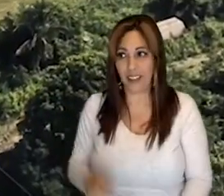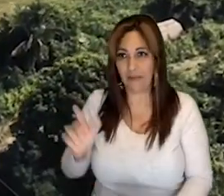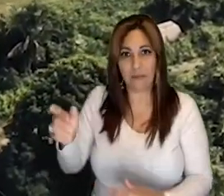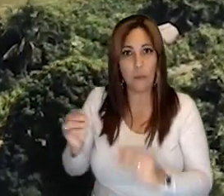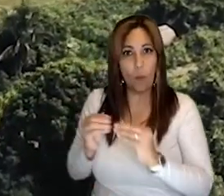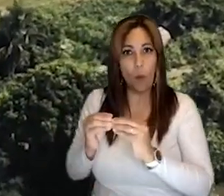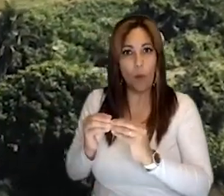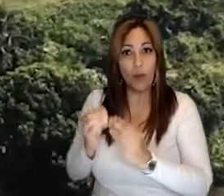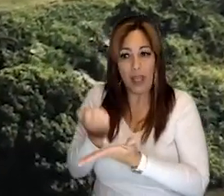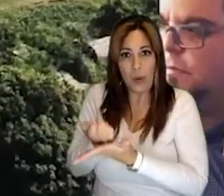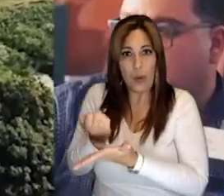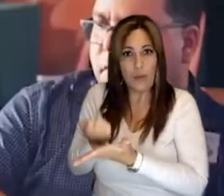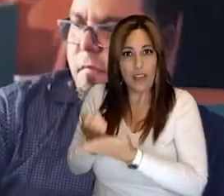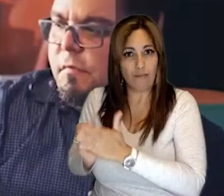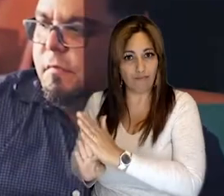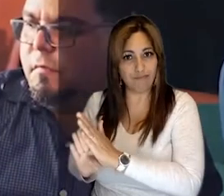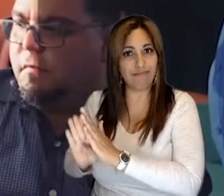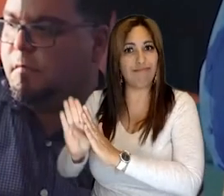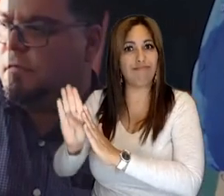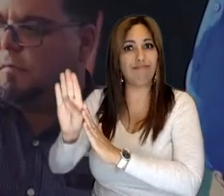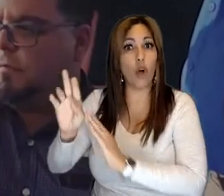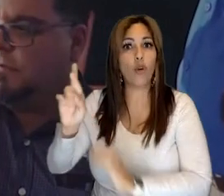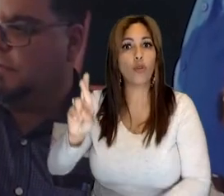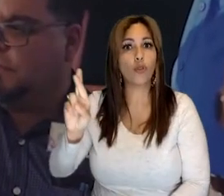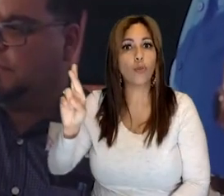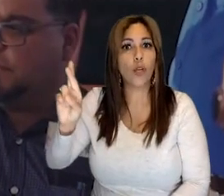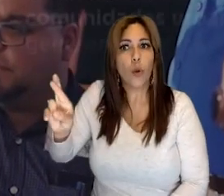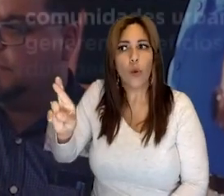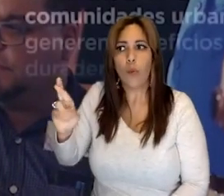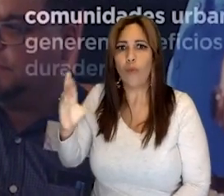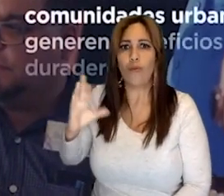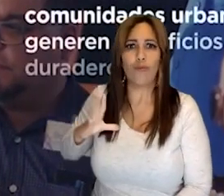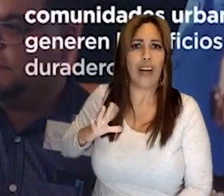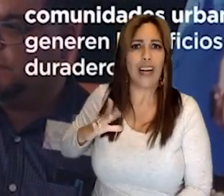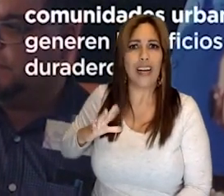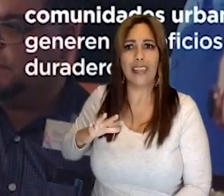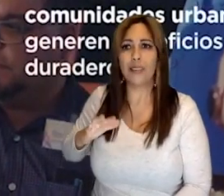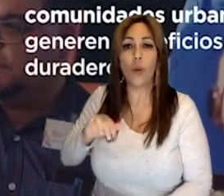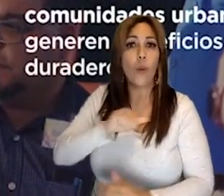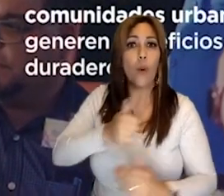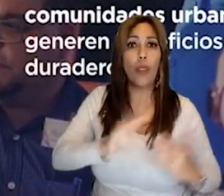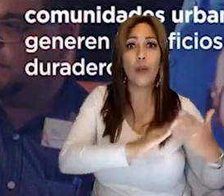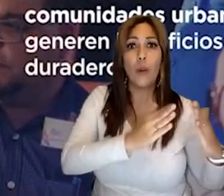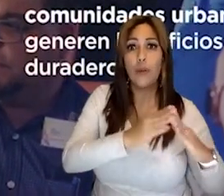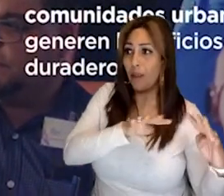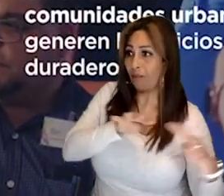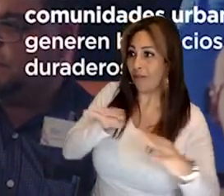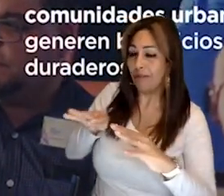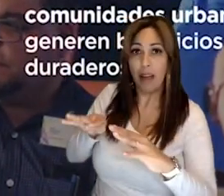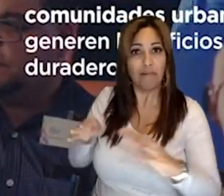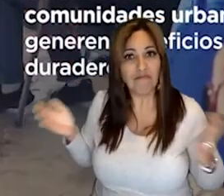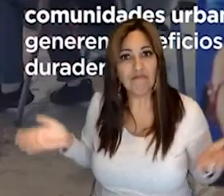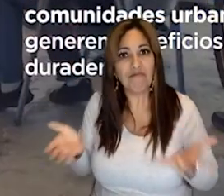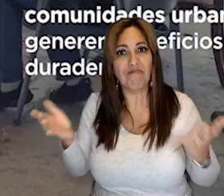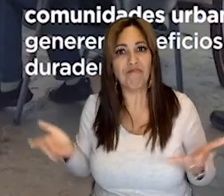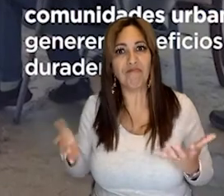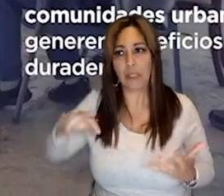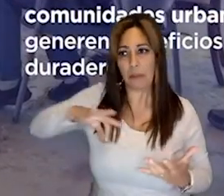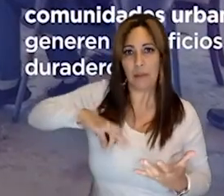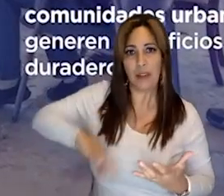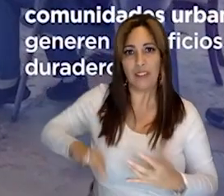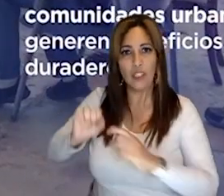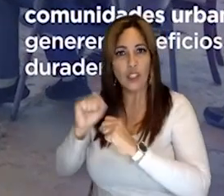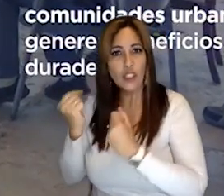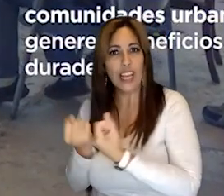Y así, reactivando la economía de la región, Roosevelt Roads será un modelo para futuras comunidades donde se